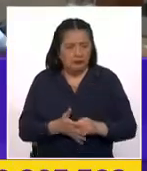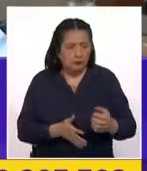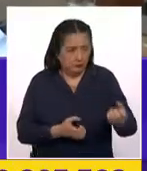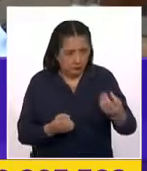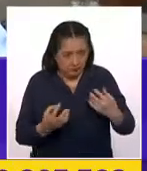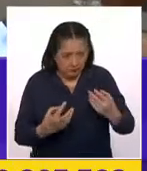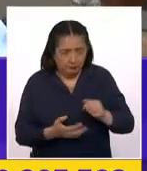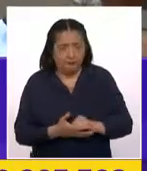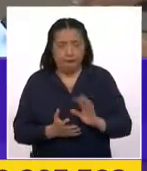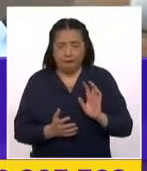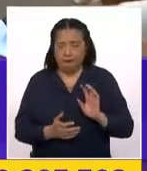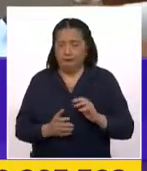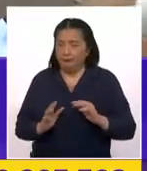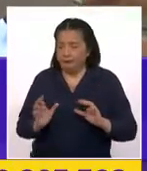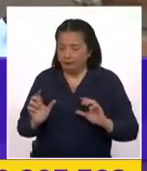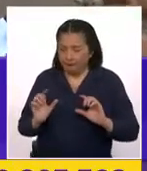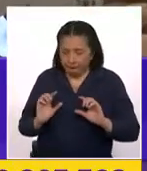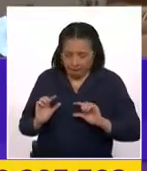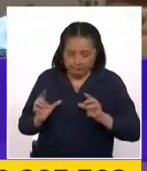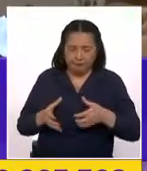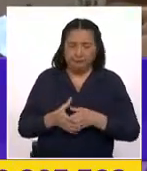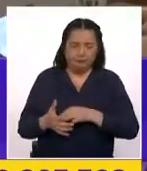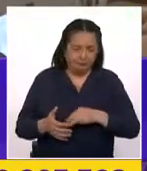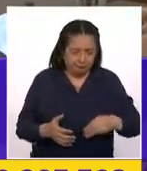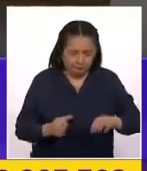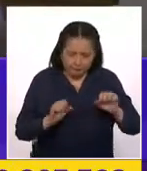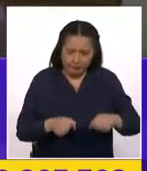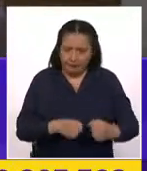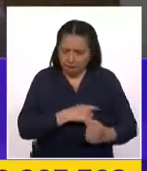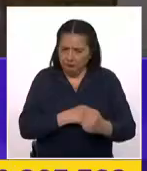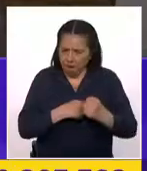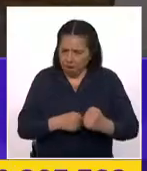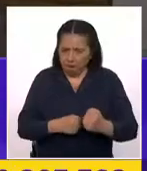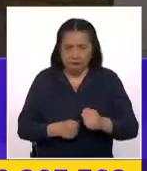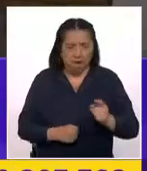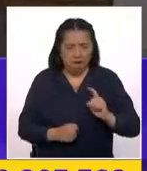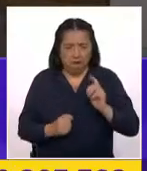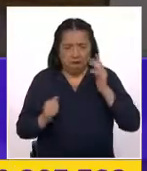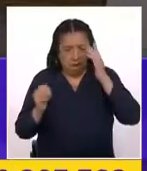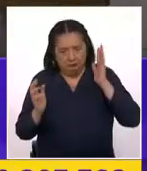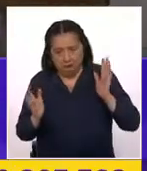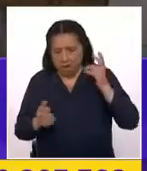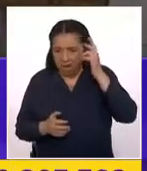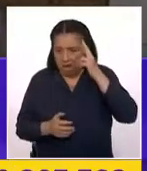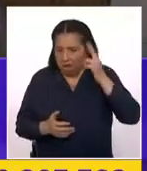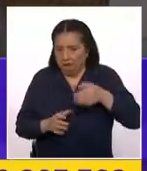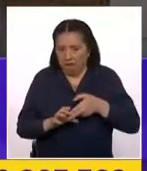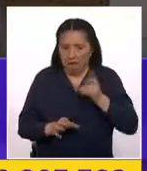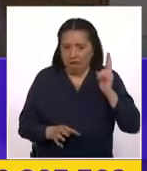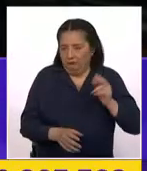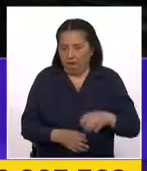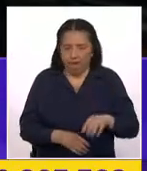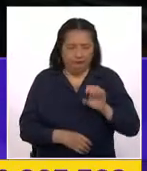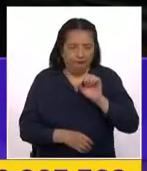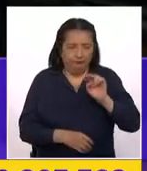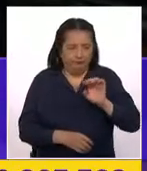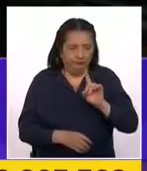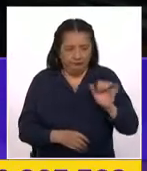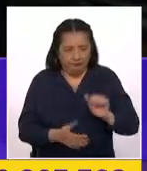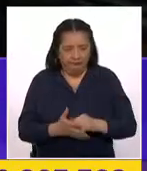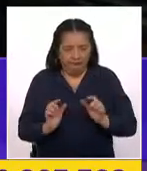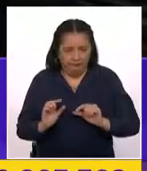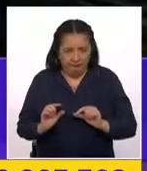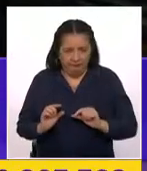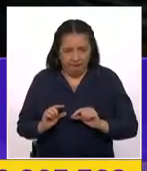nos señalaba es que el gabinete de Dina Boluarte está sólido, que no conoce tampoco los detalles de la salida de Sandra Belaunde de este